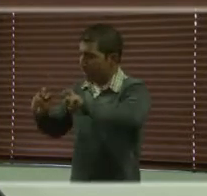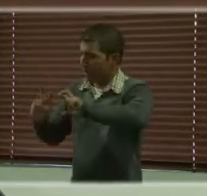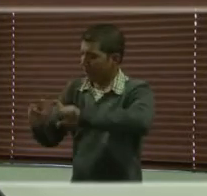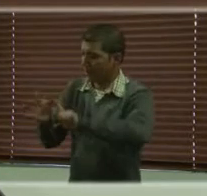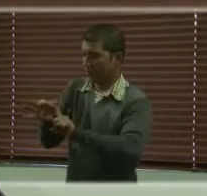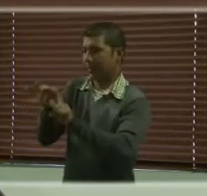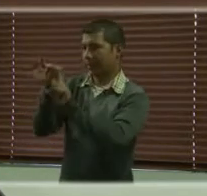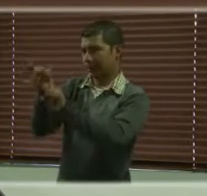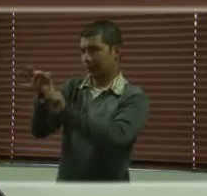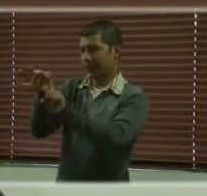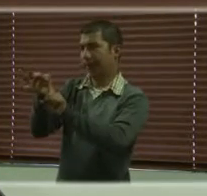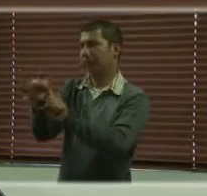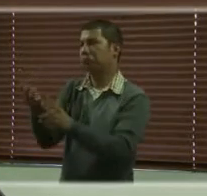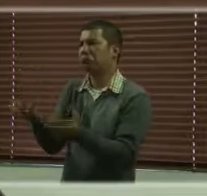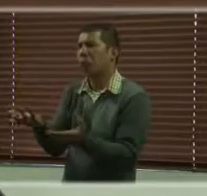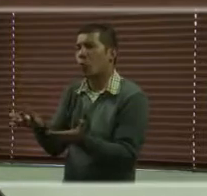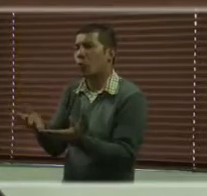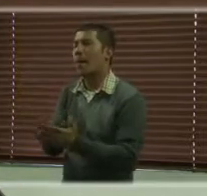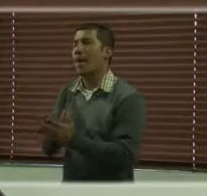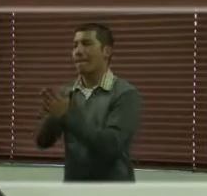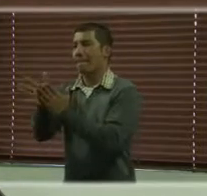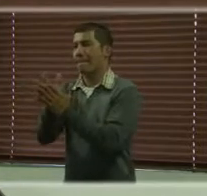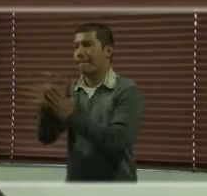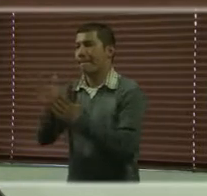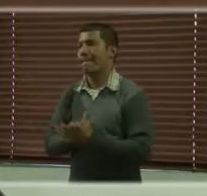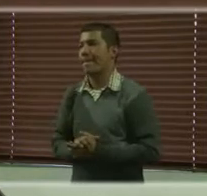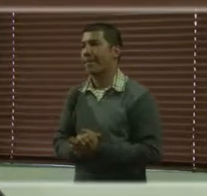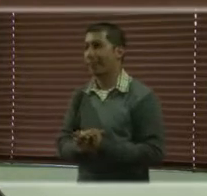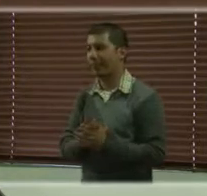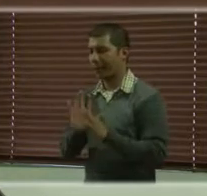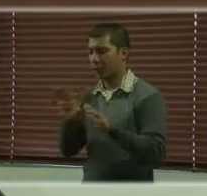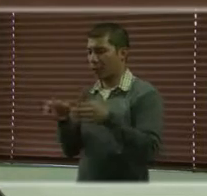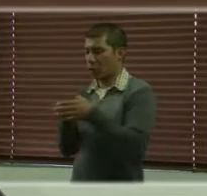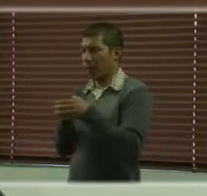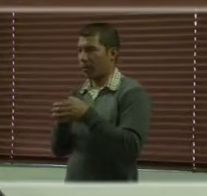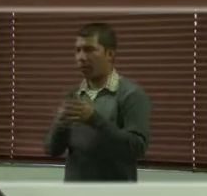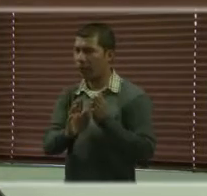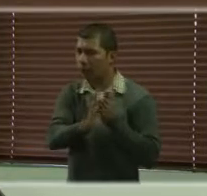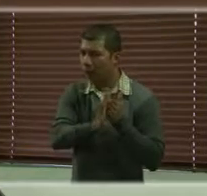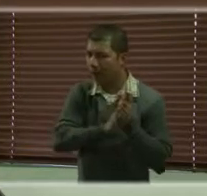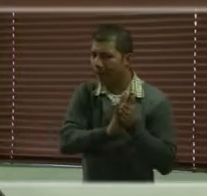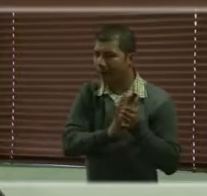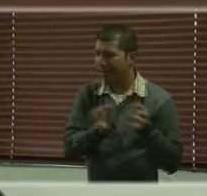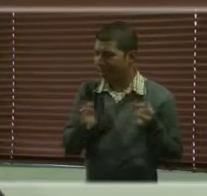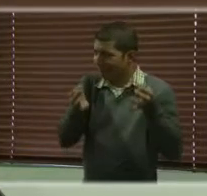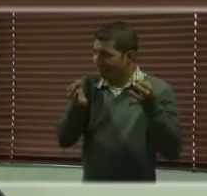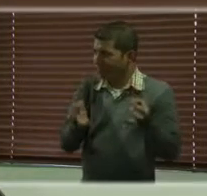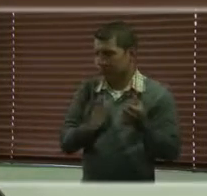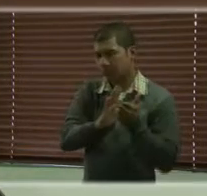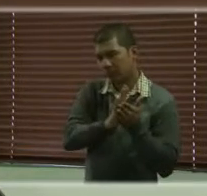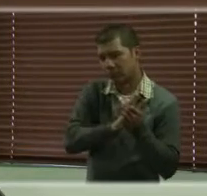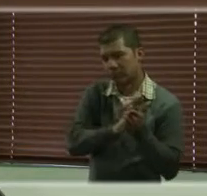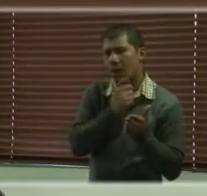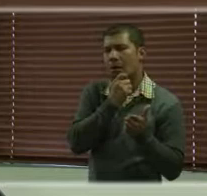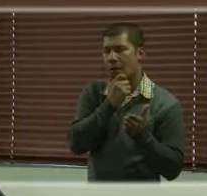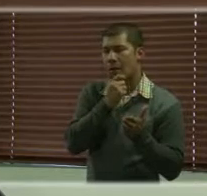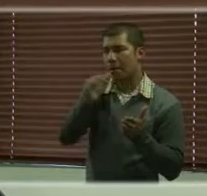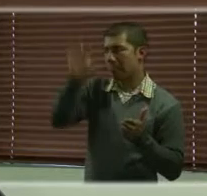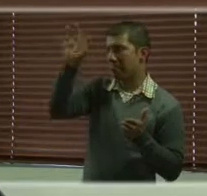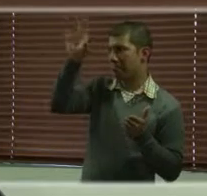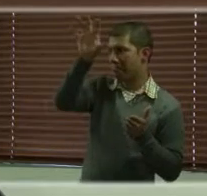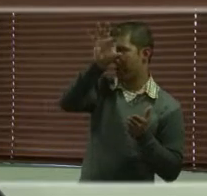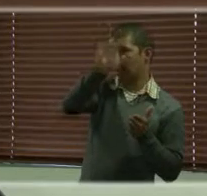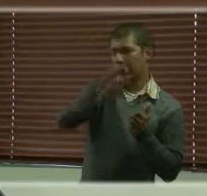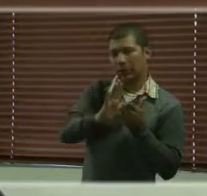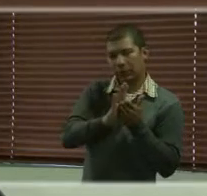el comité recibe informaciones fidedignas de que en algún estado parte al protocolo